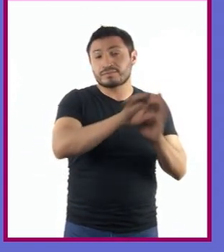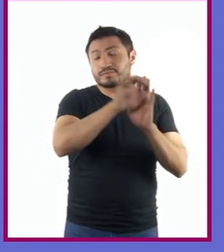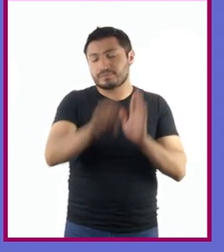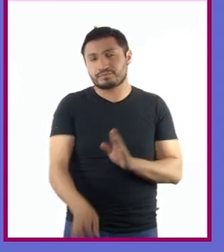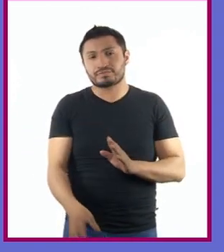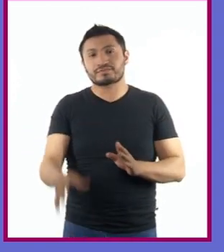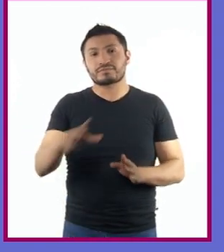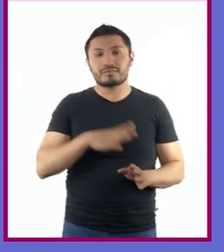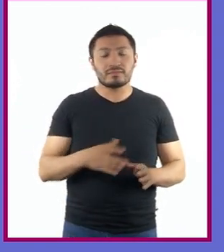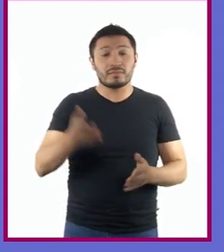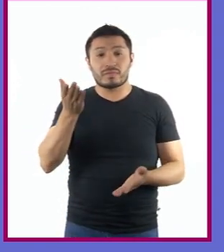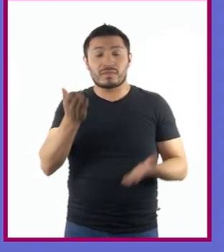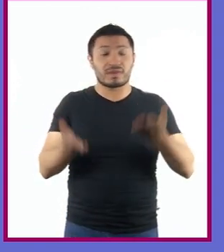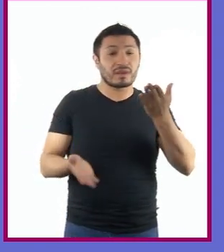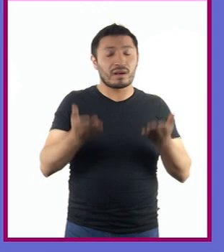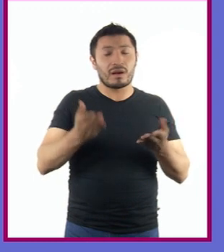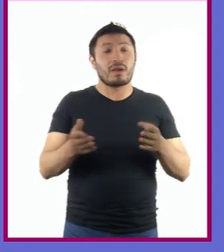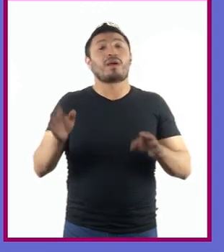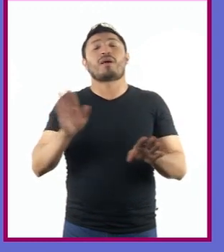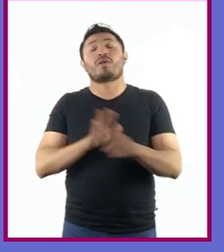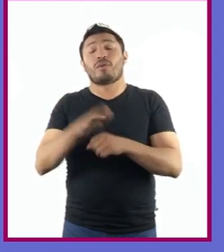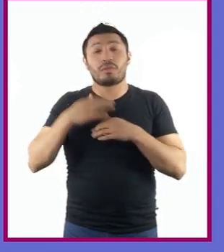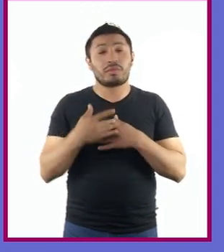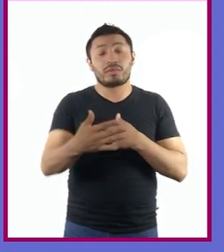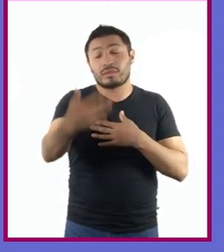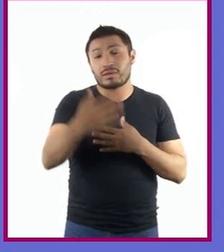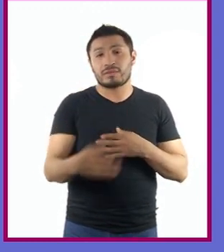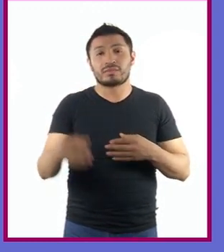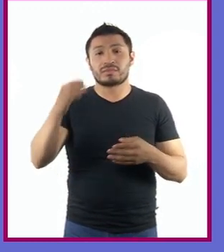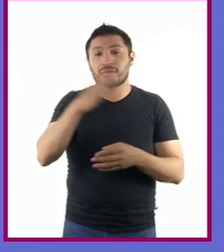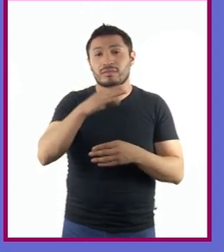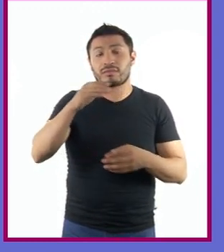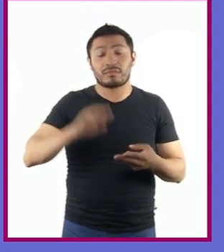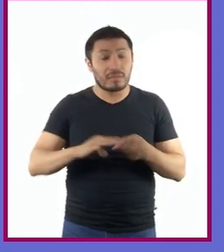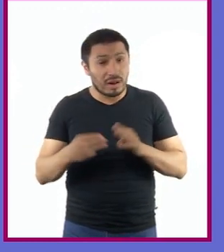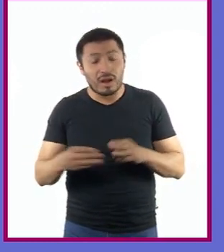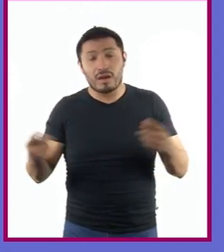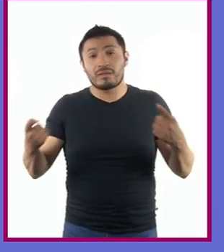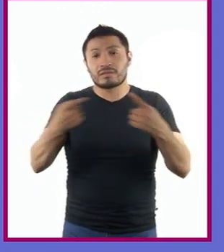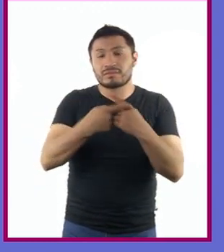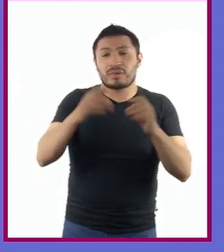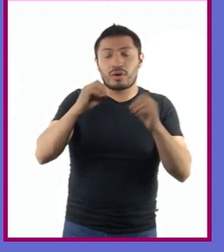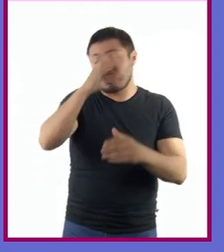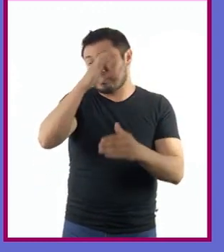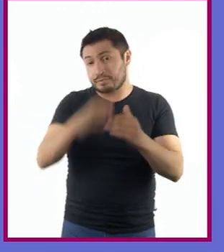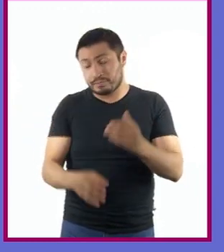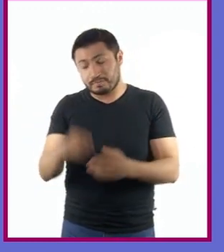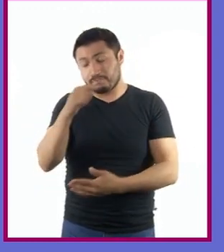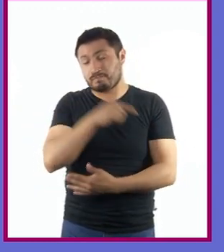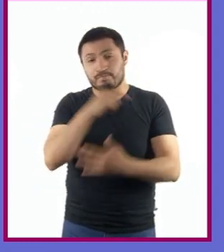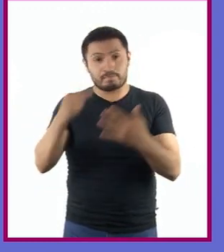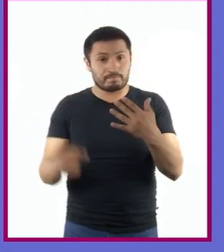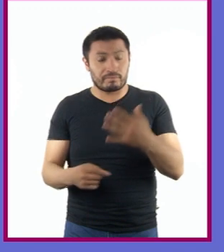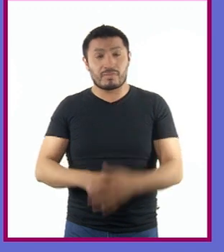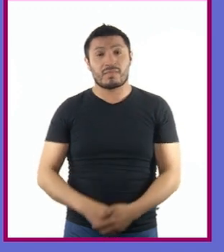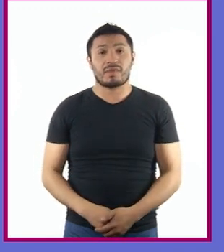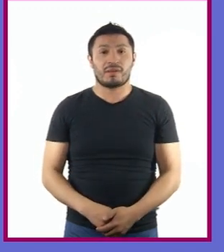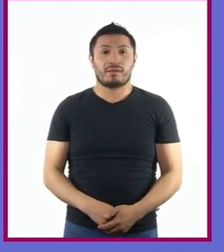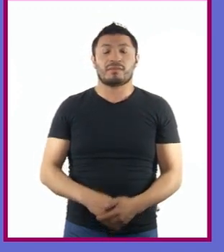los comparativos, los de consecuencia, los causales, los de contraste y los de conclusión, entre otros.